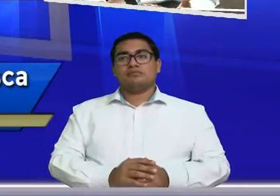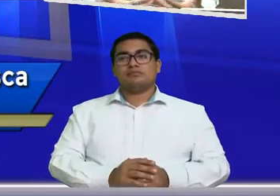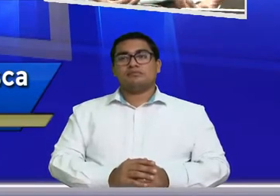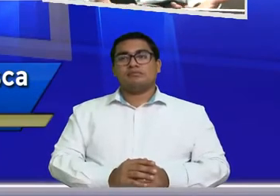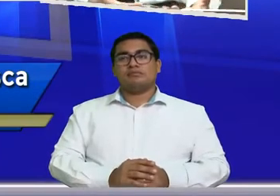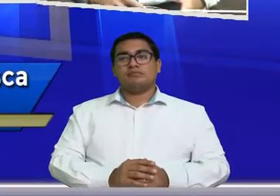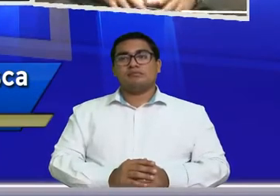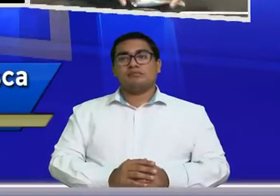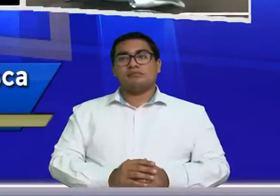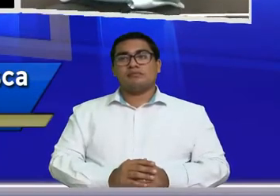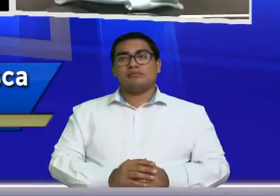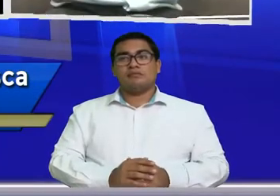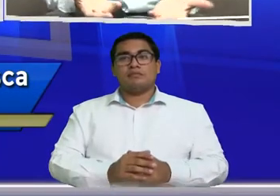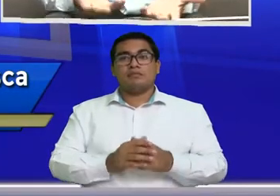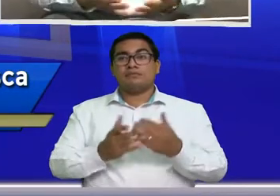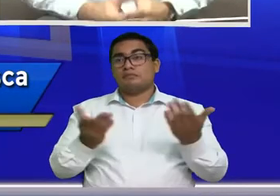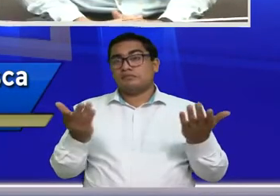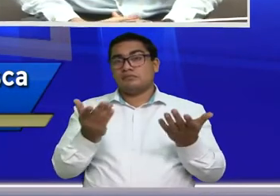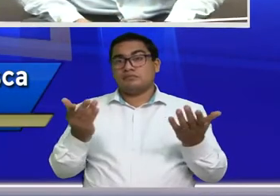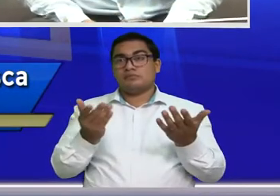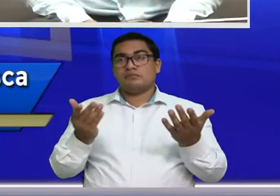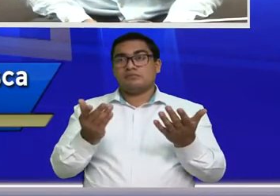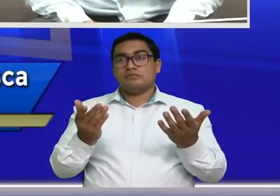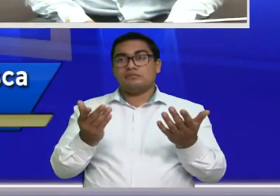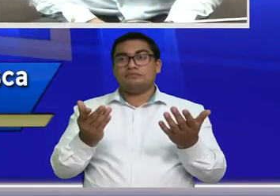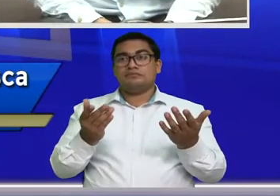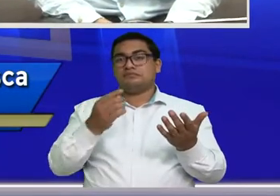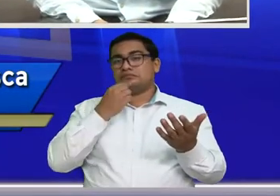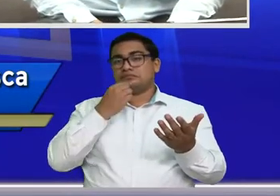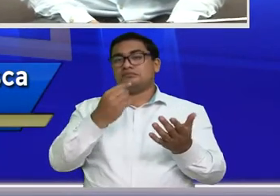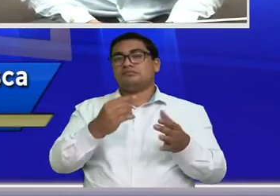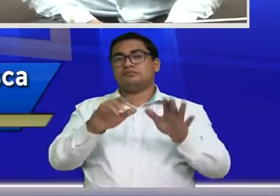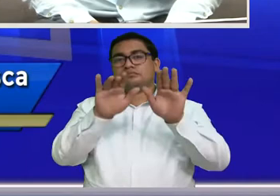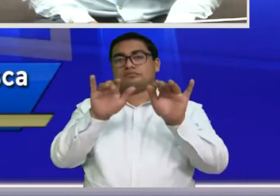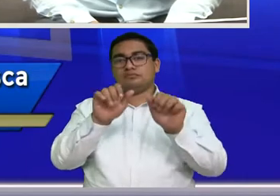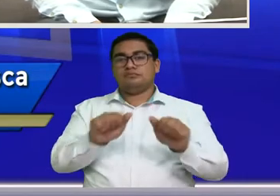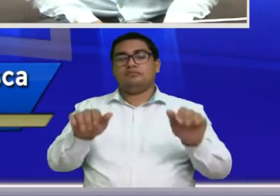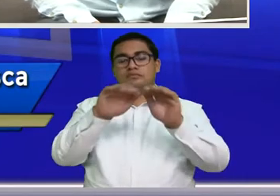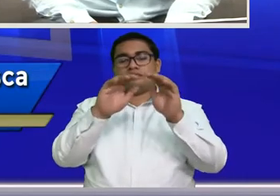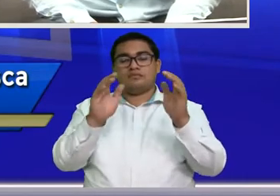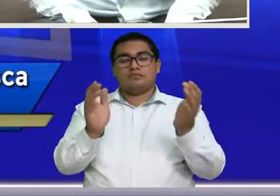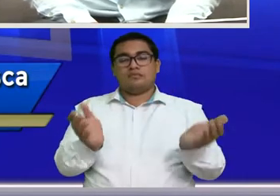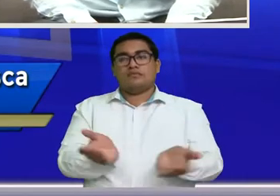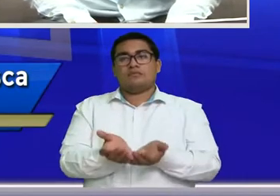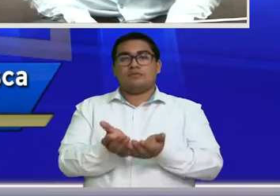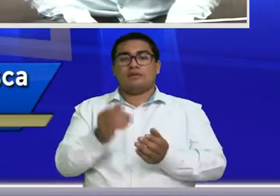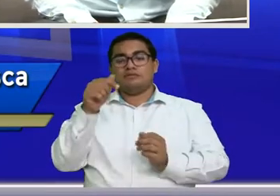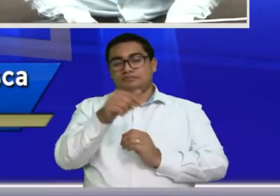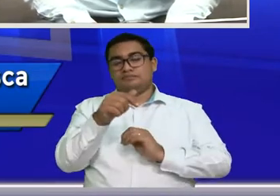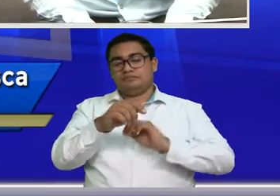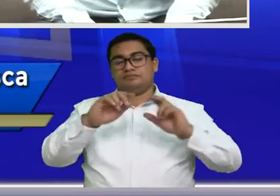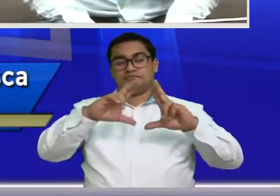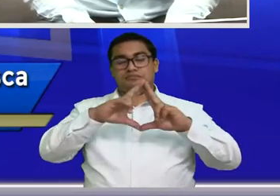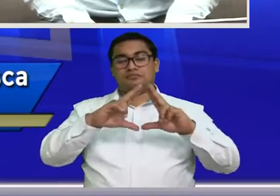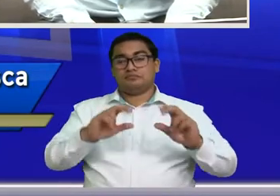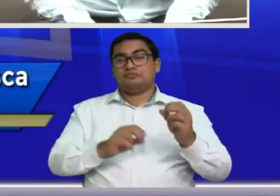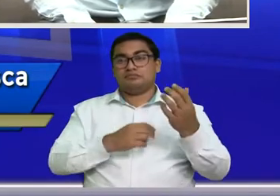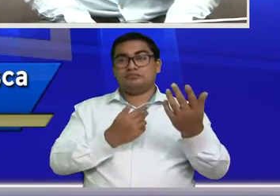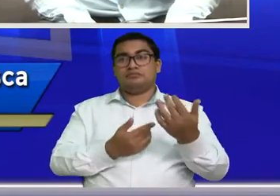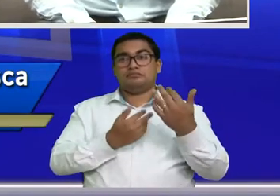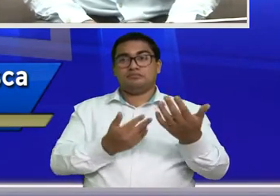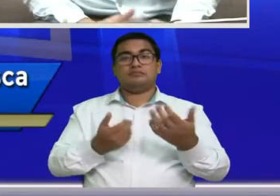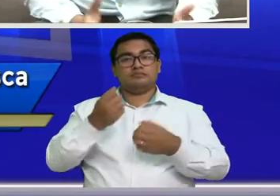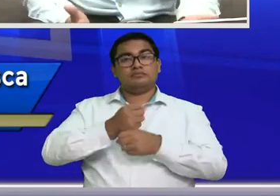estamos optimistas a nivel global. Sí, sí. A nivel ya global, nosotros esperábamos